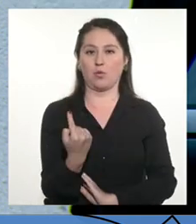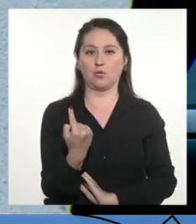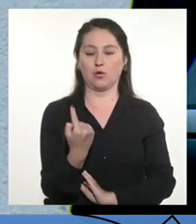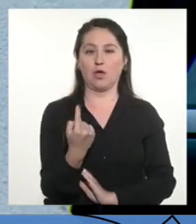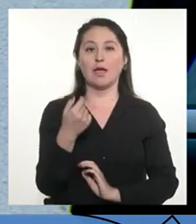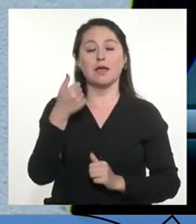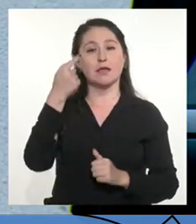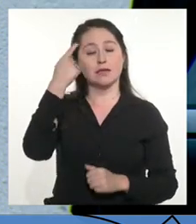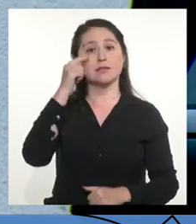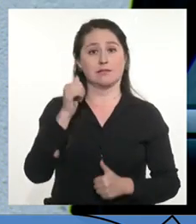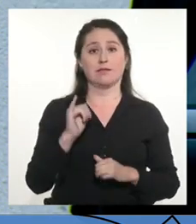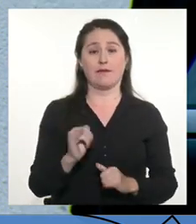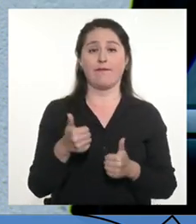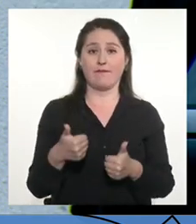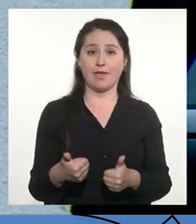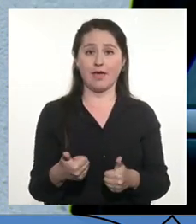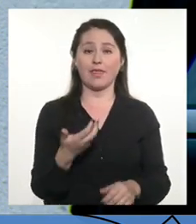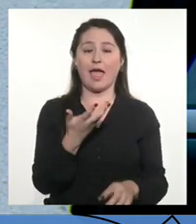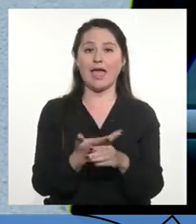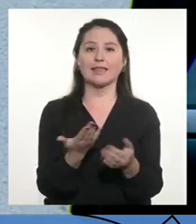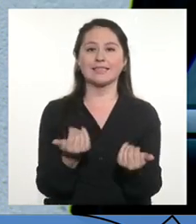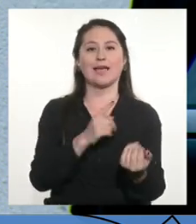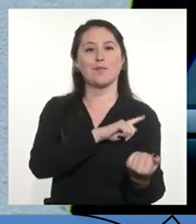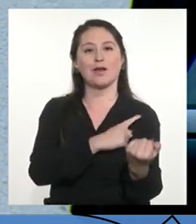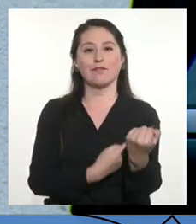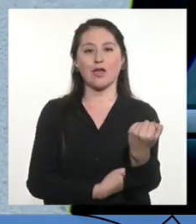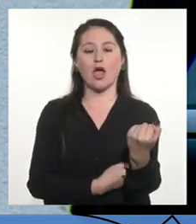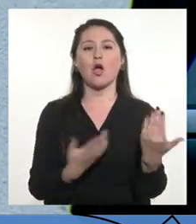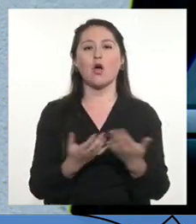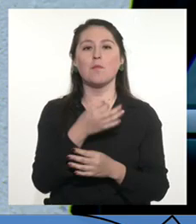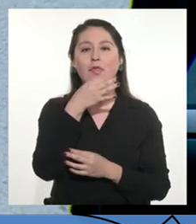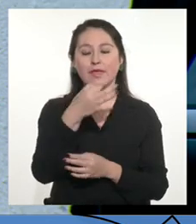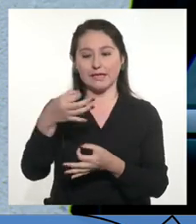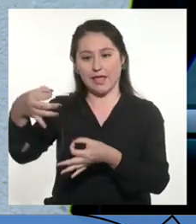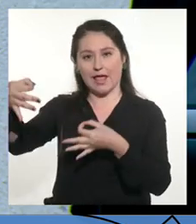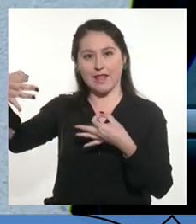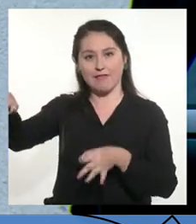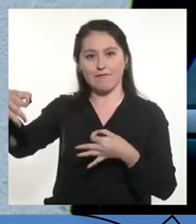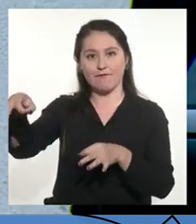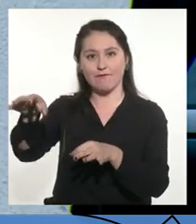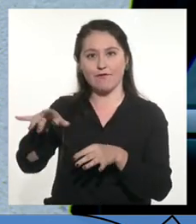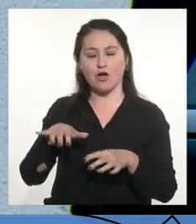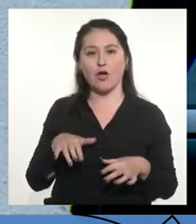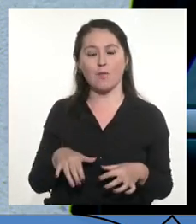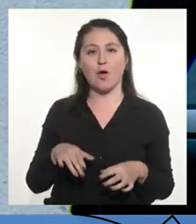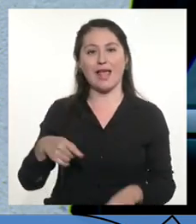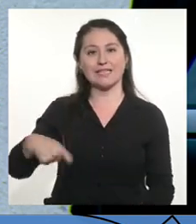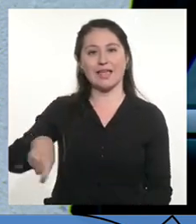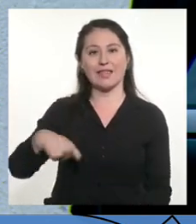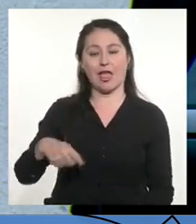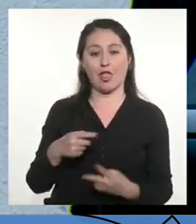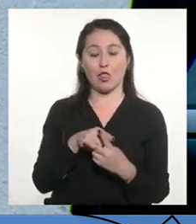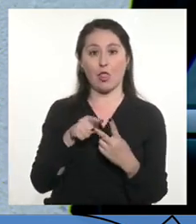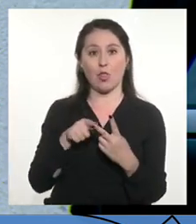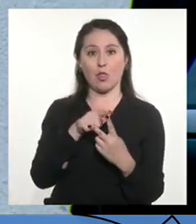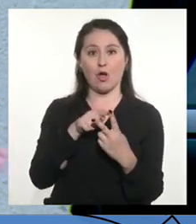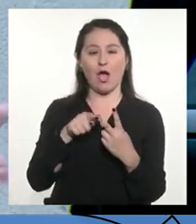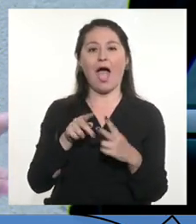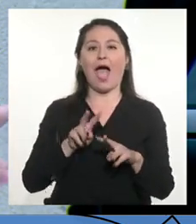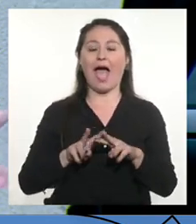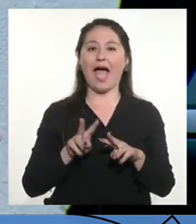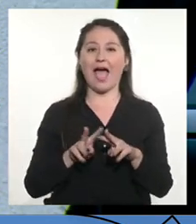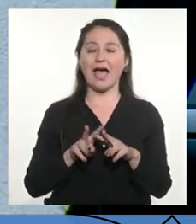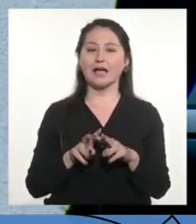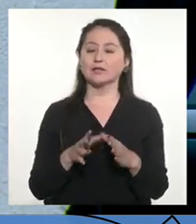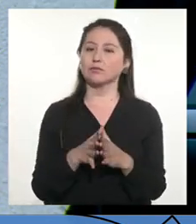tiene algunos yo creo efectivamente posible fortalecer como lo dicen en el informe tanto el senado huenchumilla como el senado arturo éste ambos hacen distintas